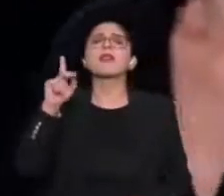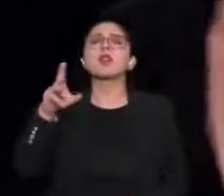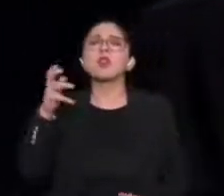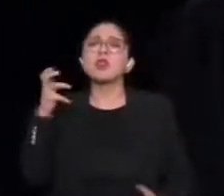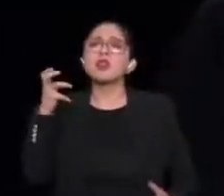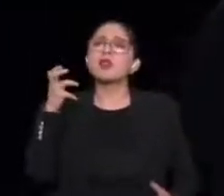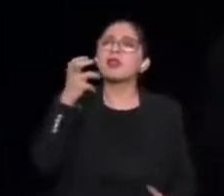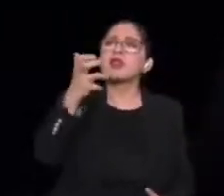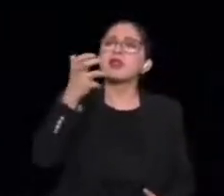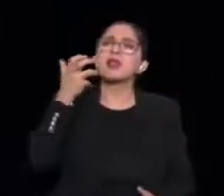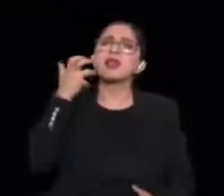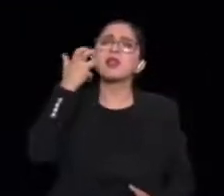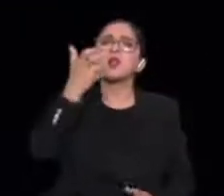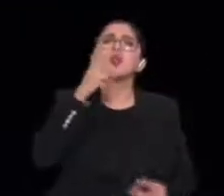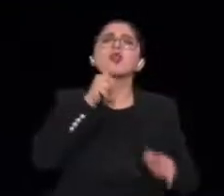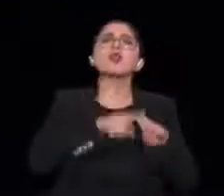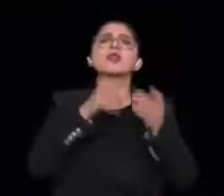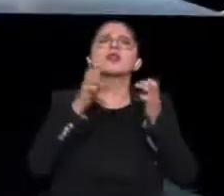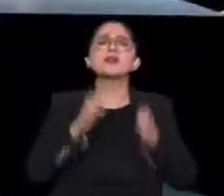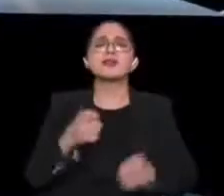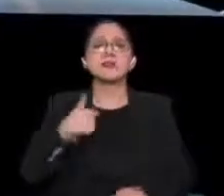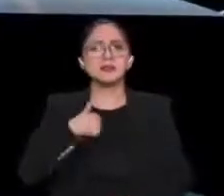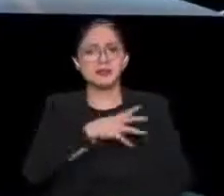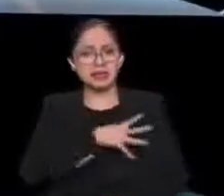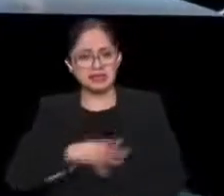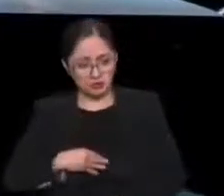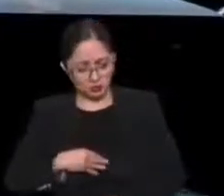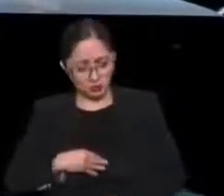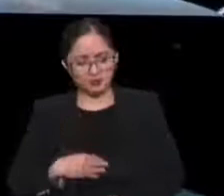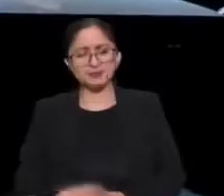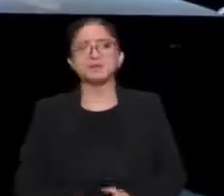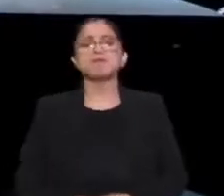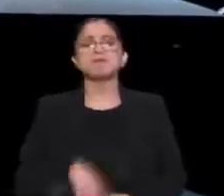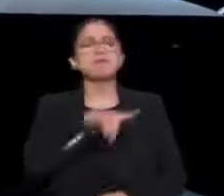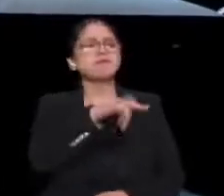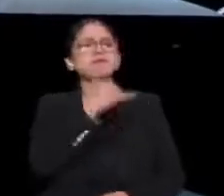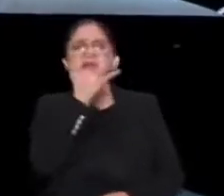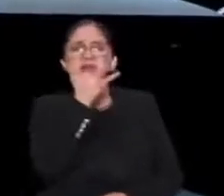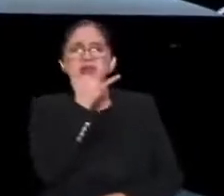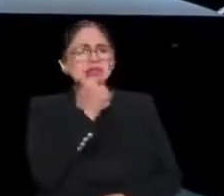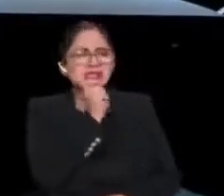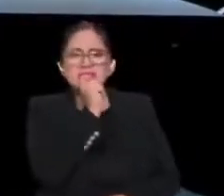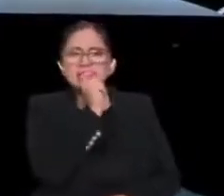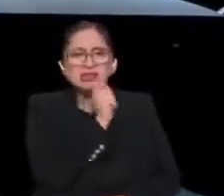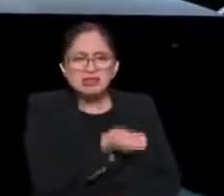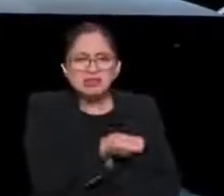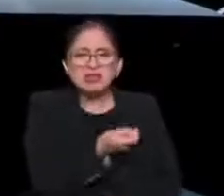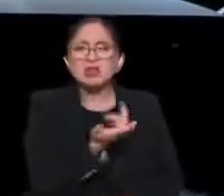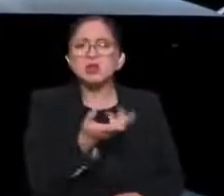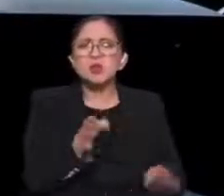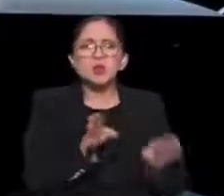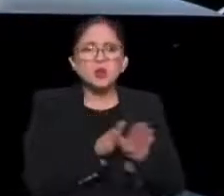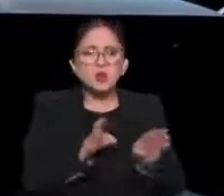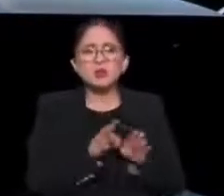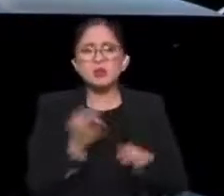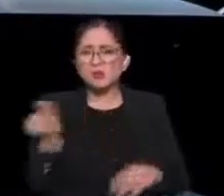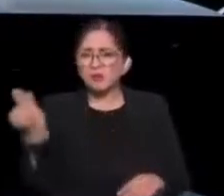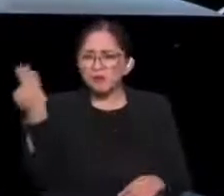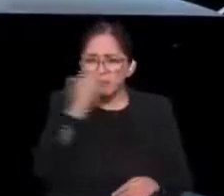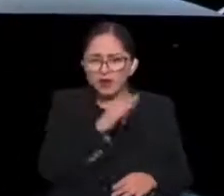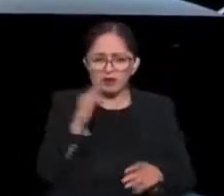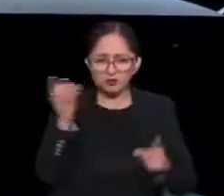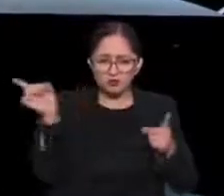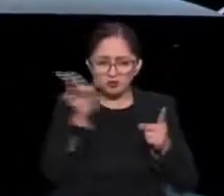¿no? A ver, danos ese panorama rápidamente antes de que nos despidamos. ¿Qué cantidad de bots y sobre qué